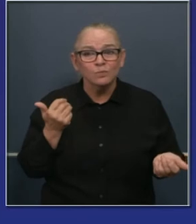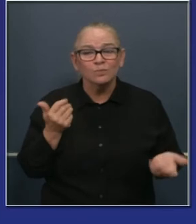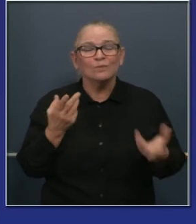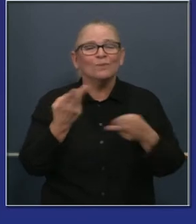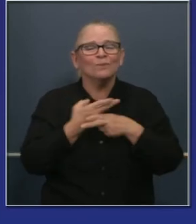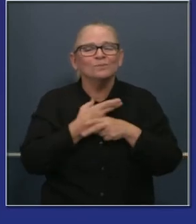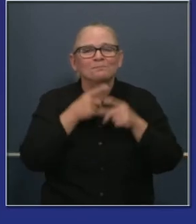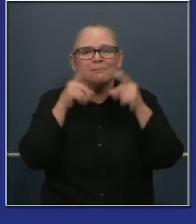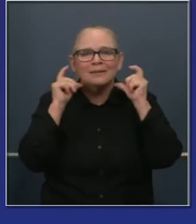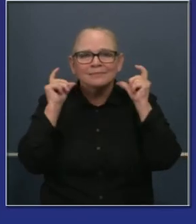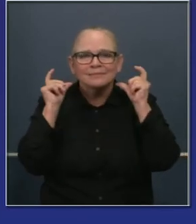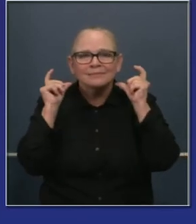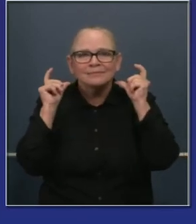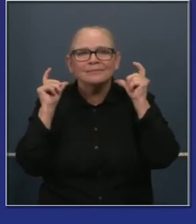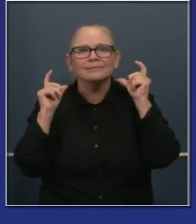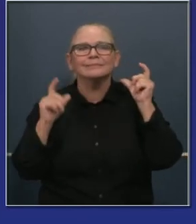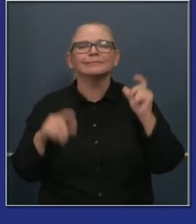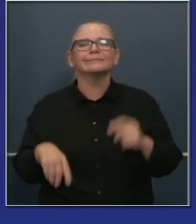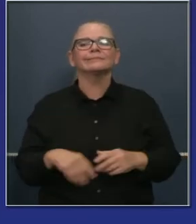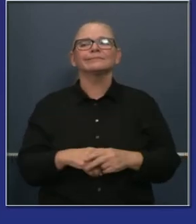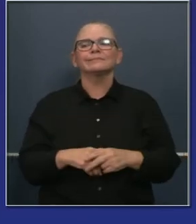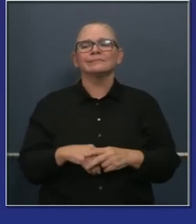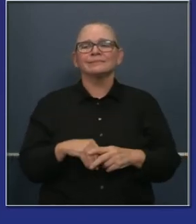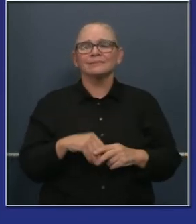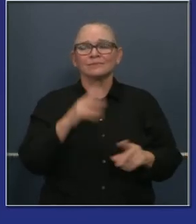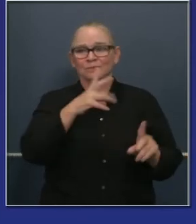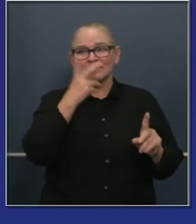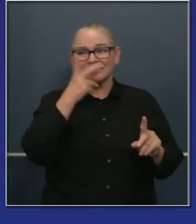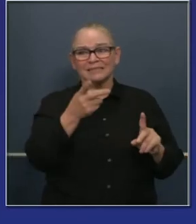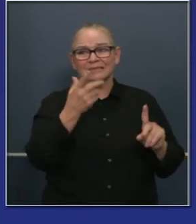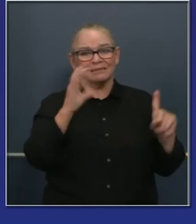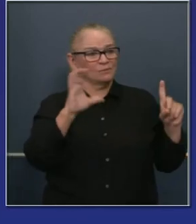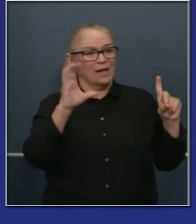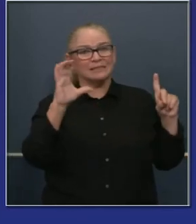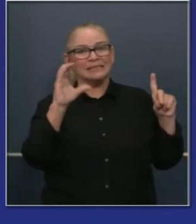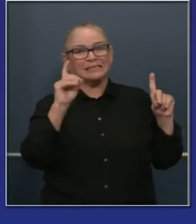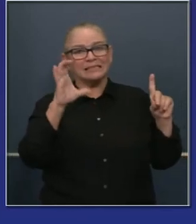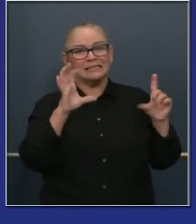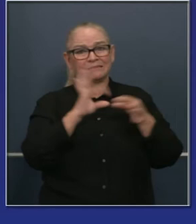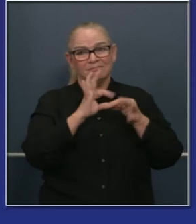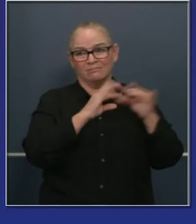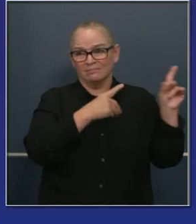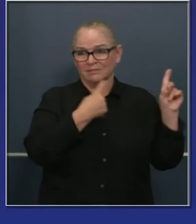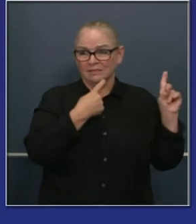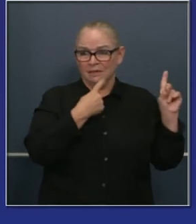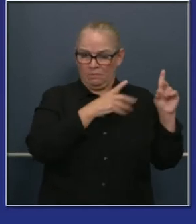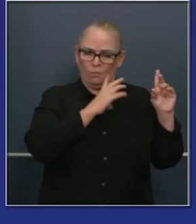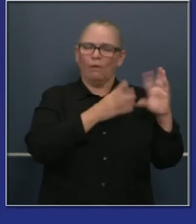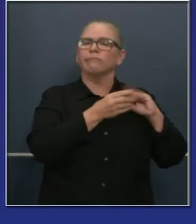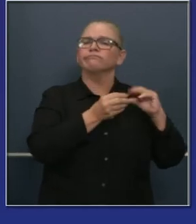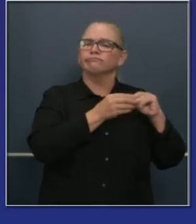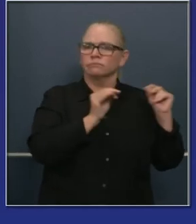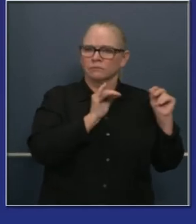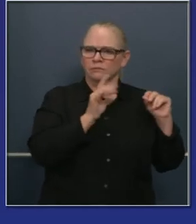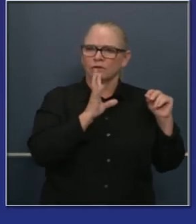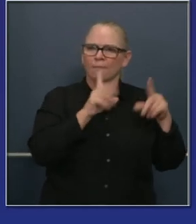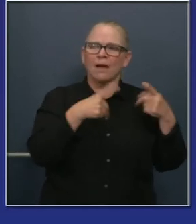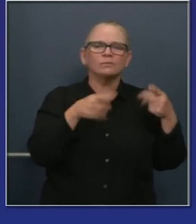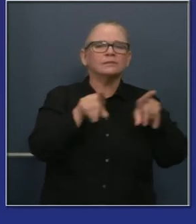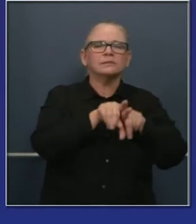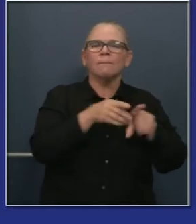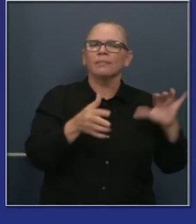interesante leer como espero que muchos otros leyeron lo que dijo el director del cdc en cuanto al poder